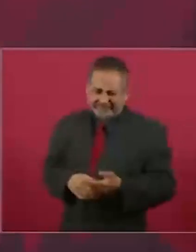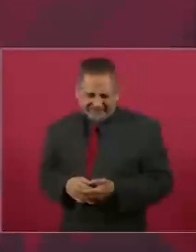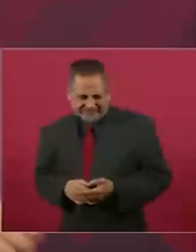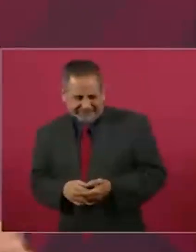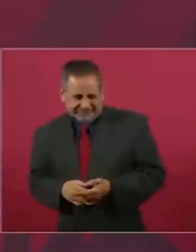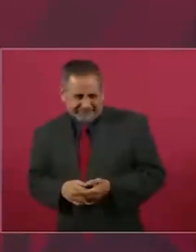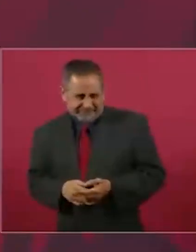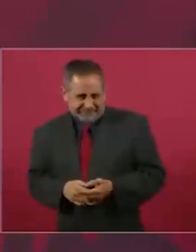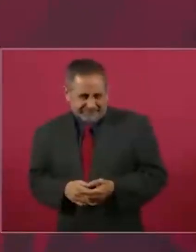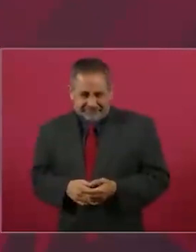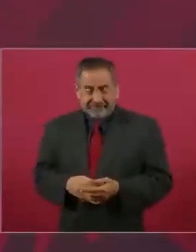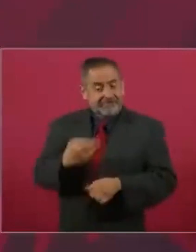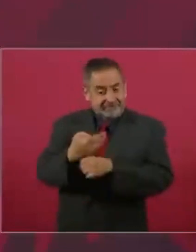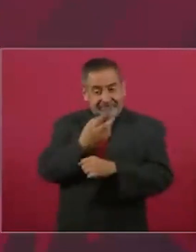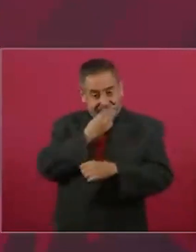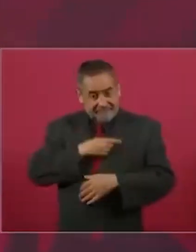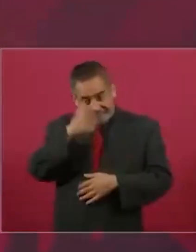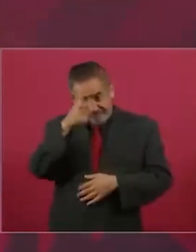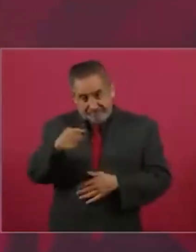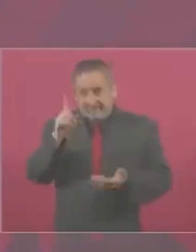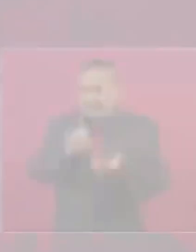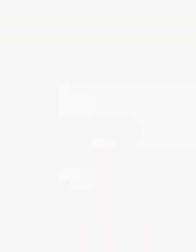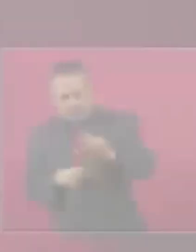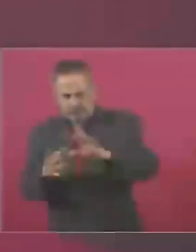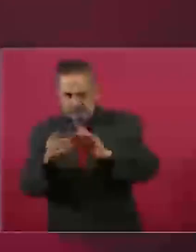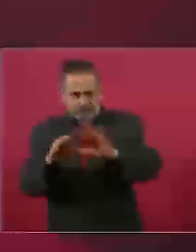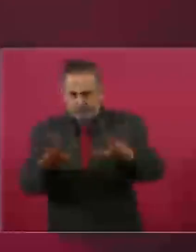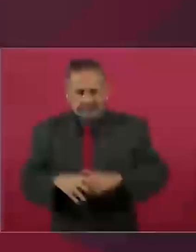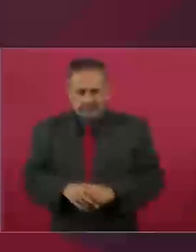situación no ha sido fácil, debido a que se debe tener el equipo, los cajeros y el personal capacitado.